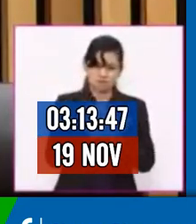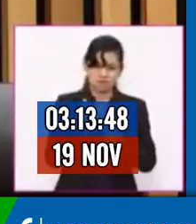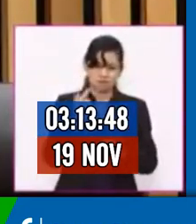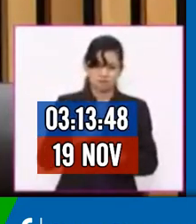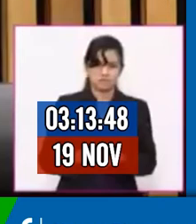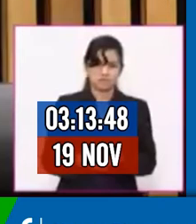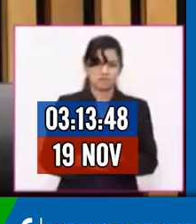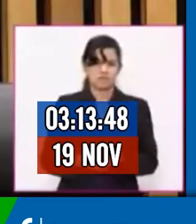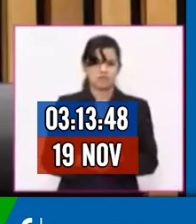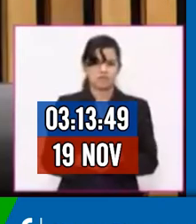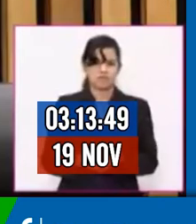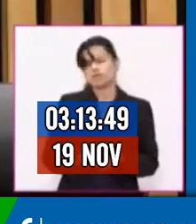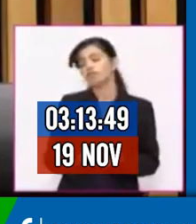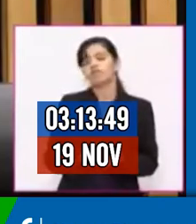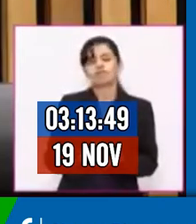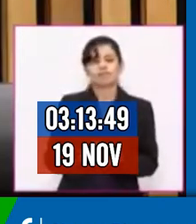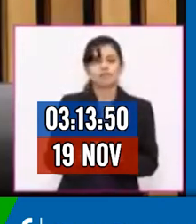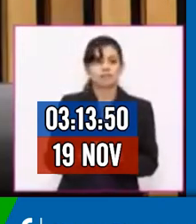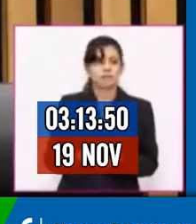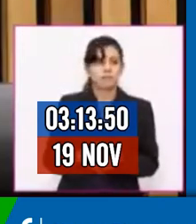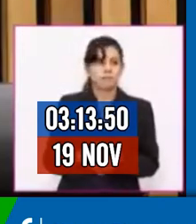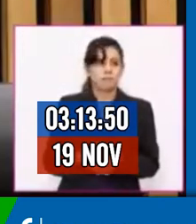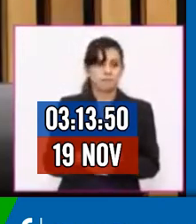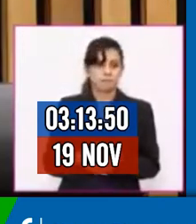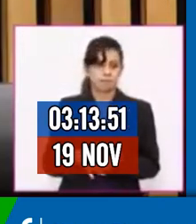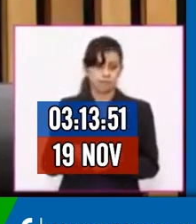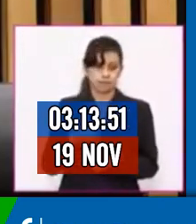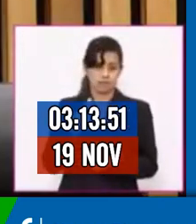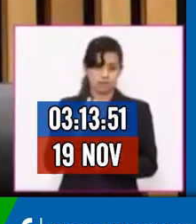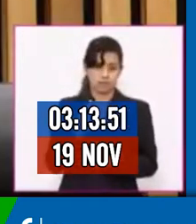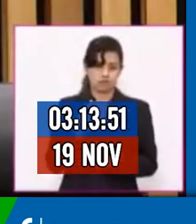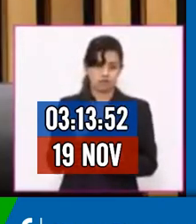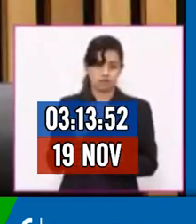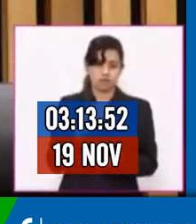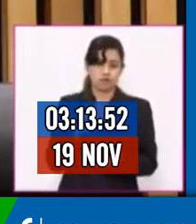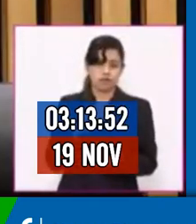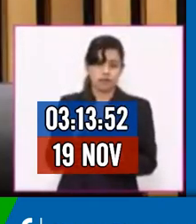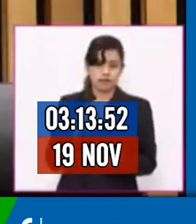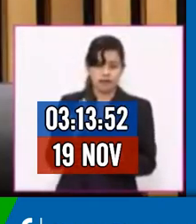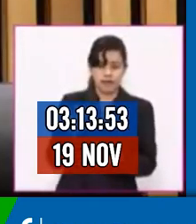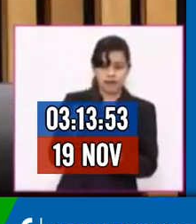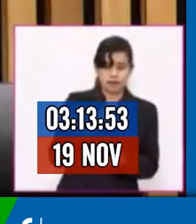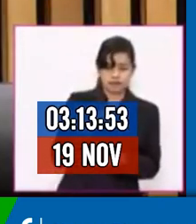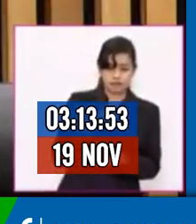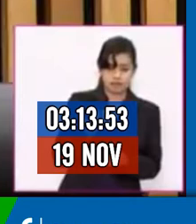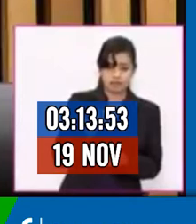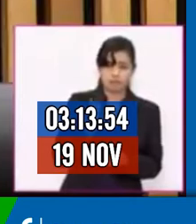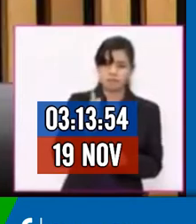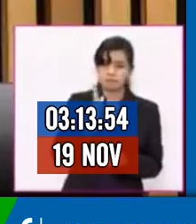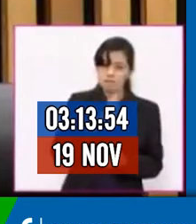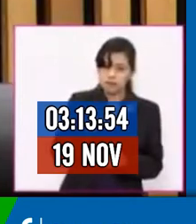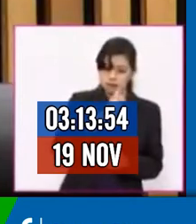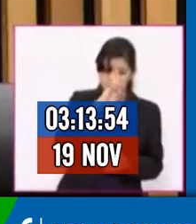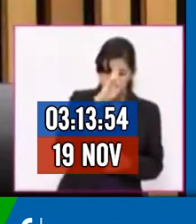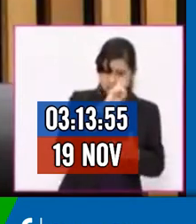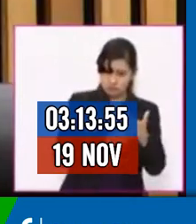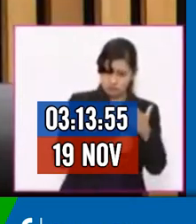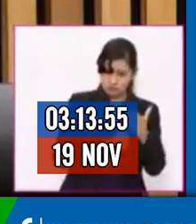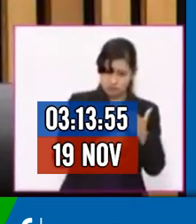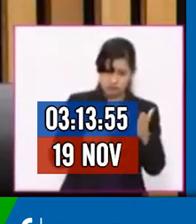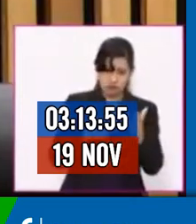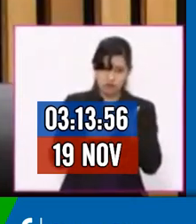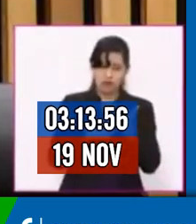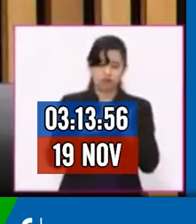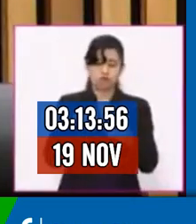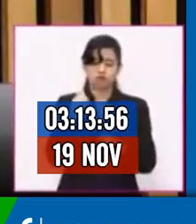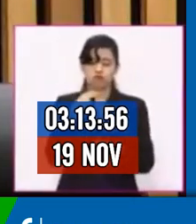de cuando no hay deslindes ante prácticas corruptas. Y falsear